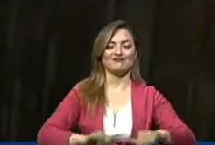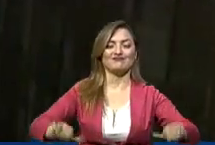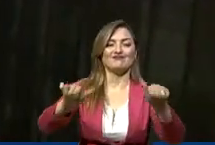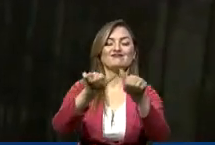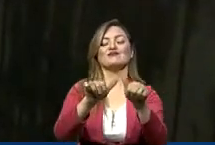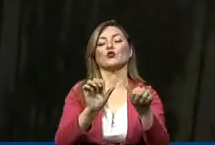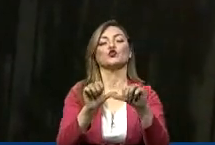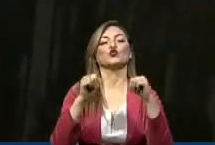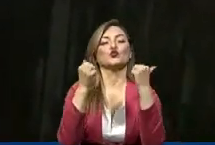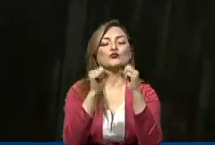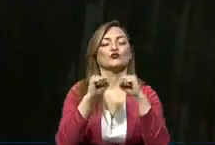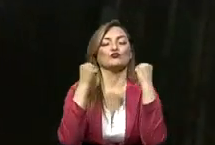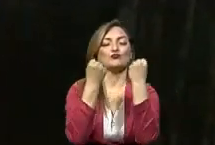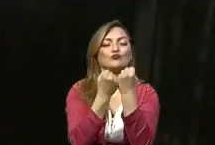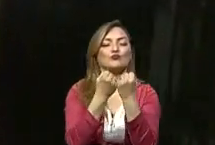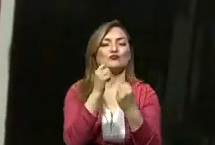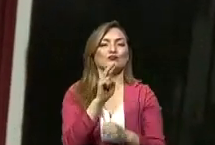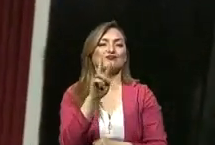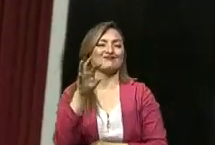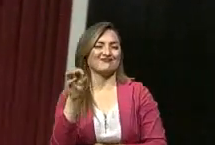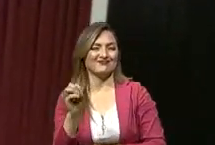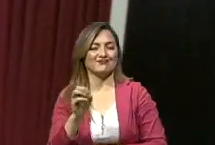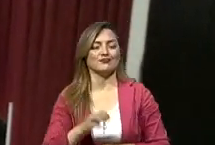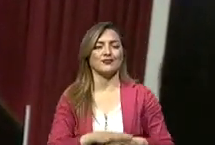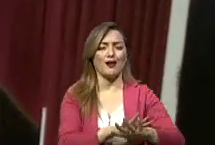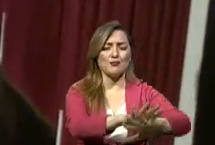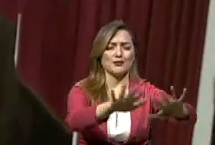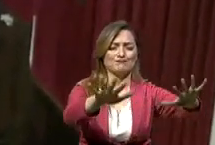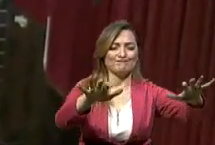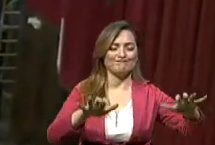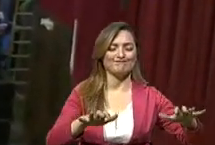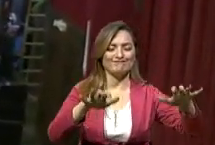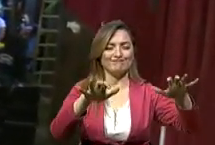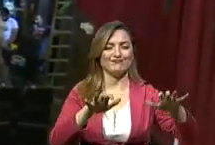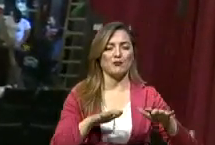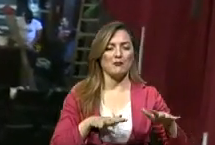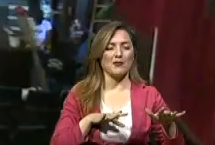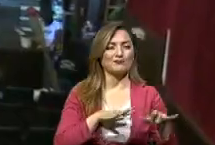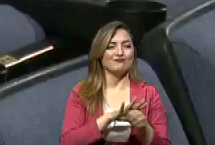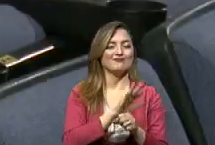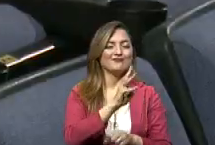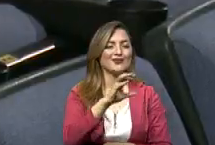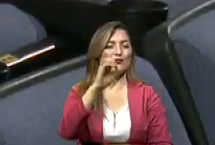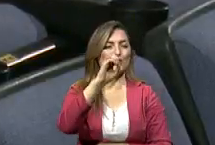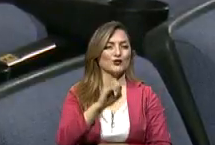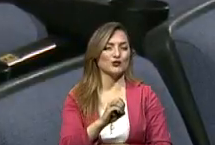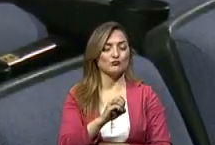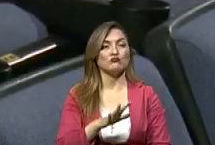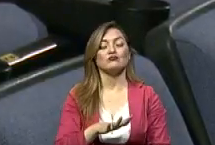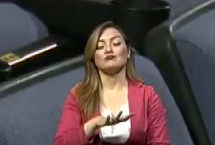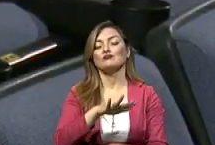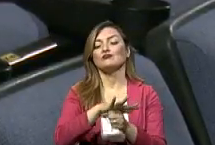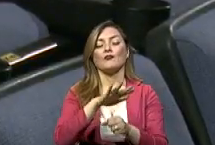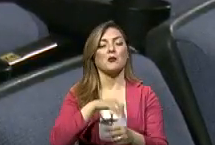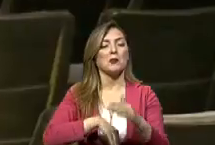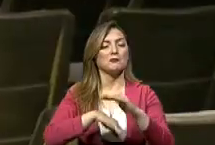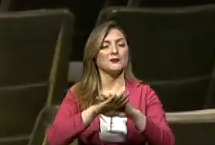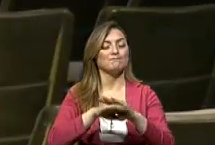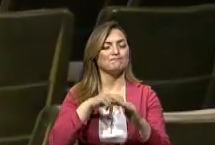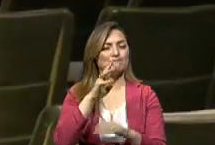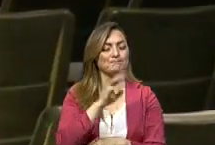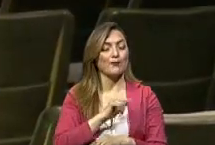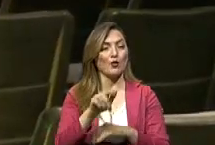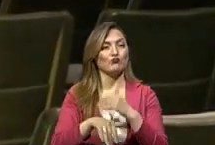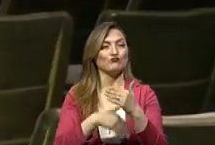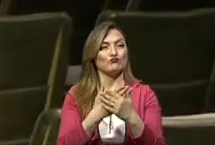social, un amplio escenario, un aforo del 60% y con todas las medidas de bioseguridad, este icónico lugar hará su inauguración el